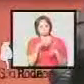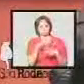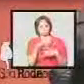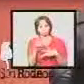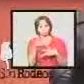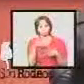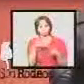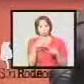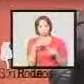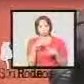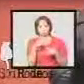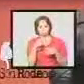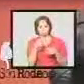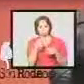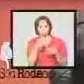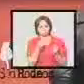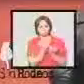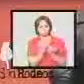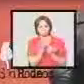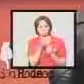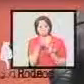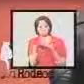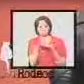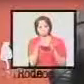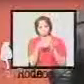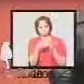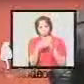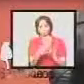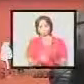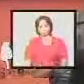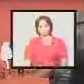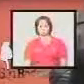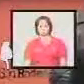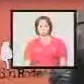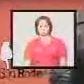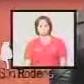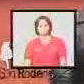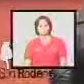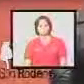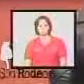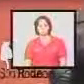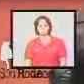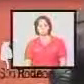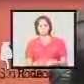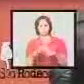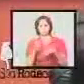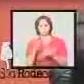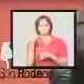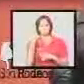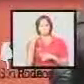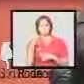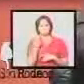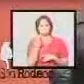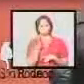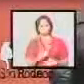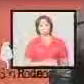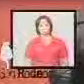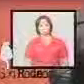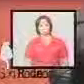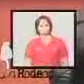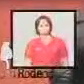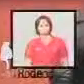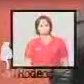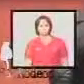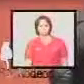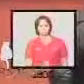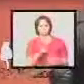puede sacar esa plata con respondiendo por la pensión. Las personas pensionadas. Sí. Lo